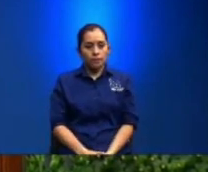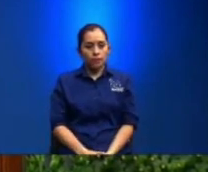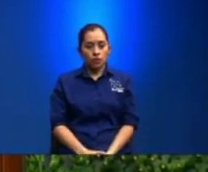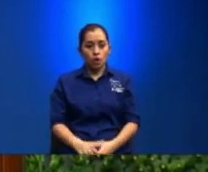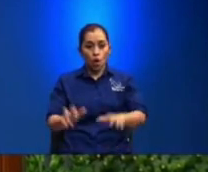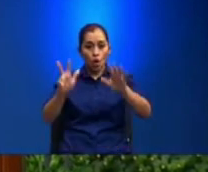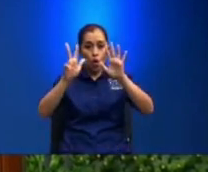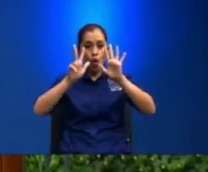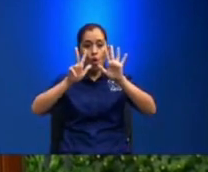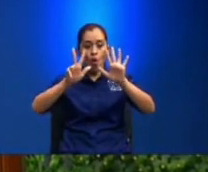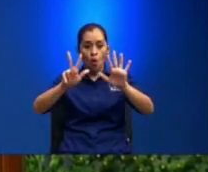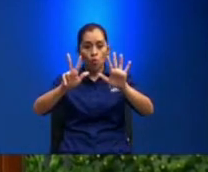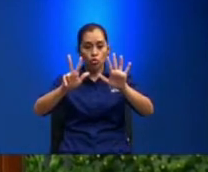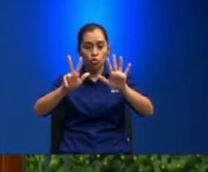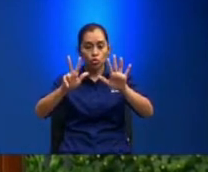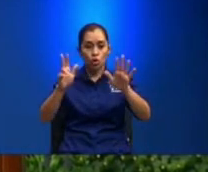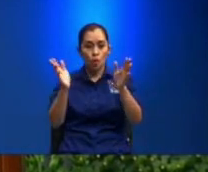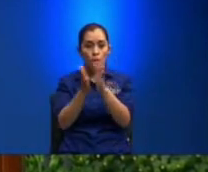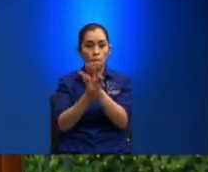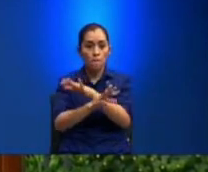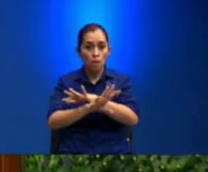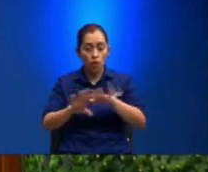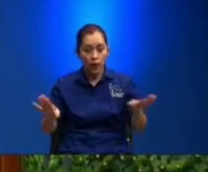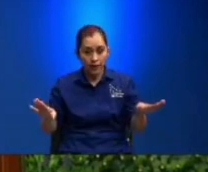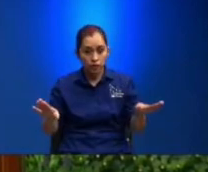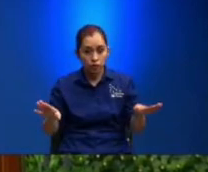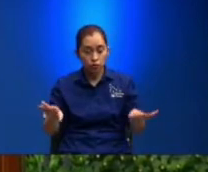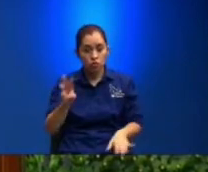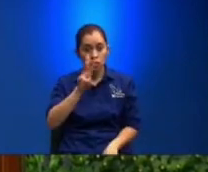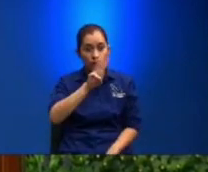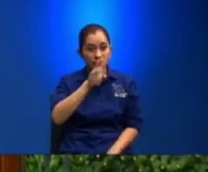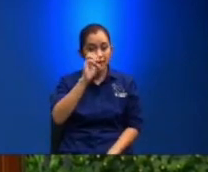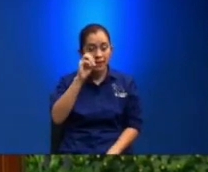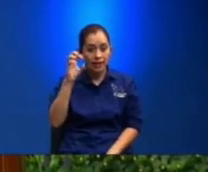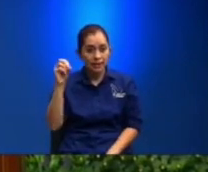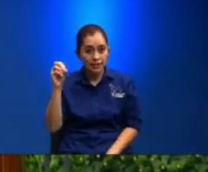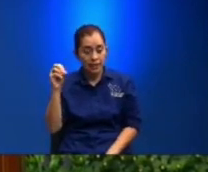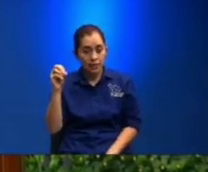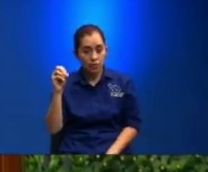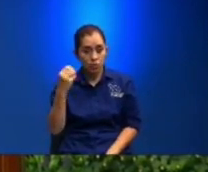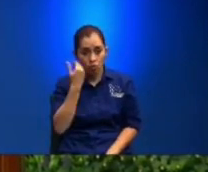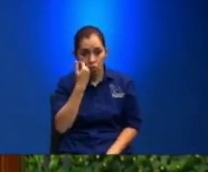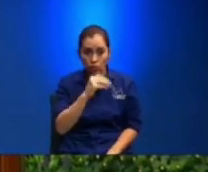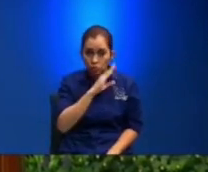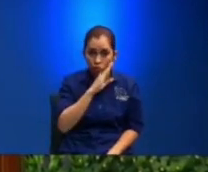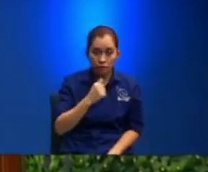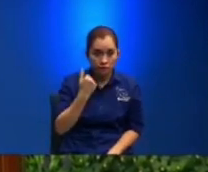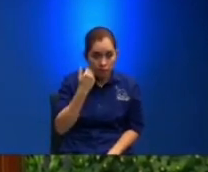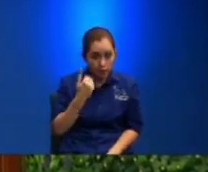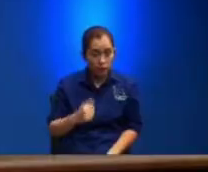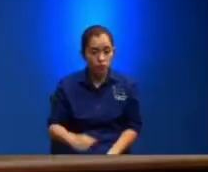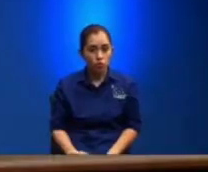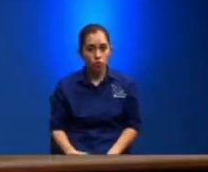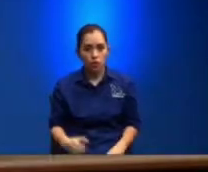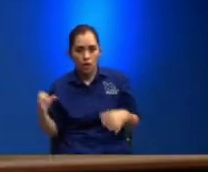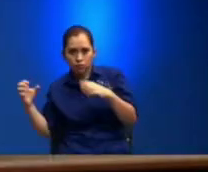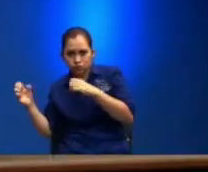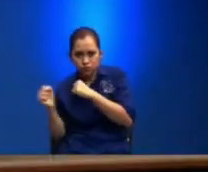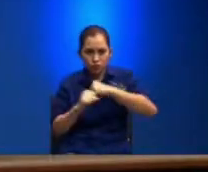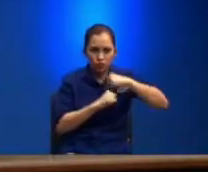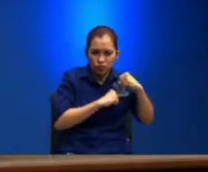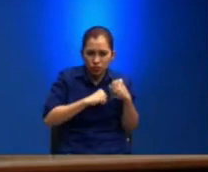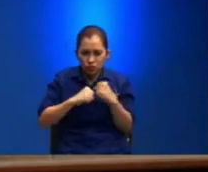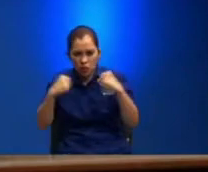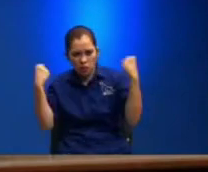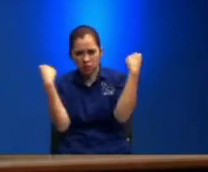8 muertos y 300 heridos porque empezó una masa humana empujarse y todo y